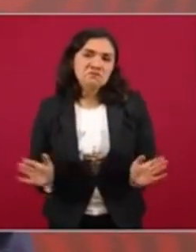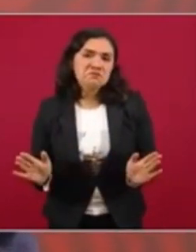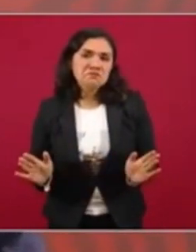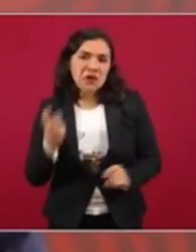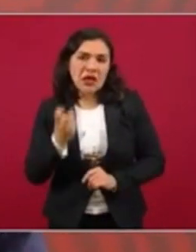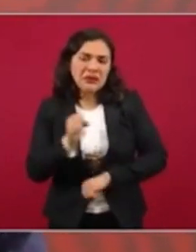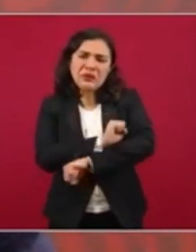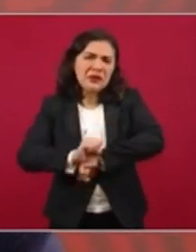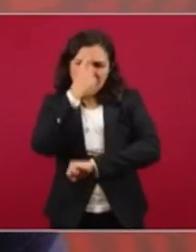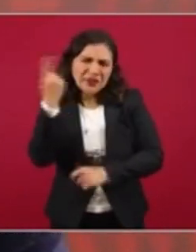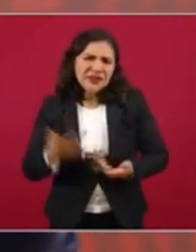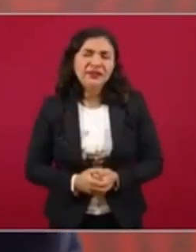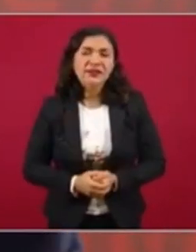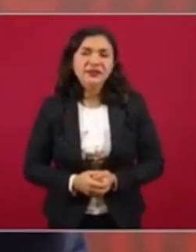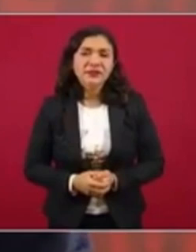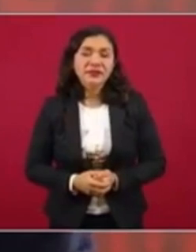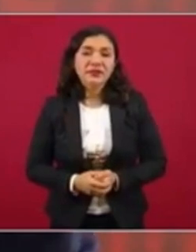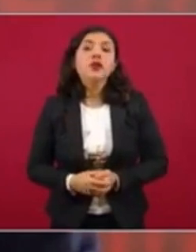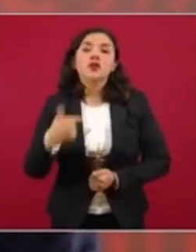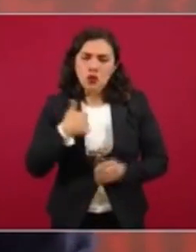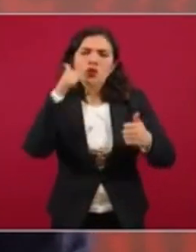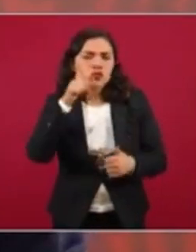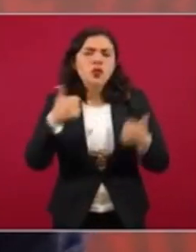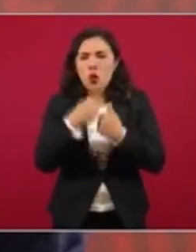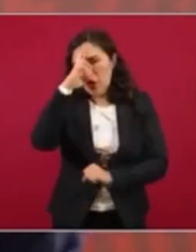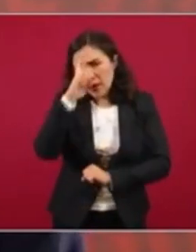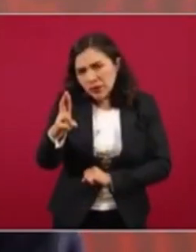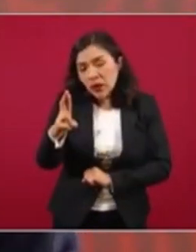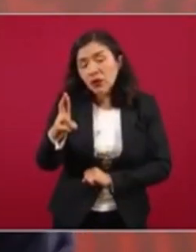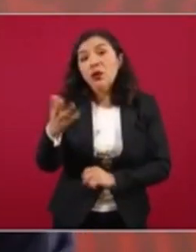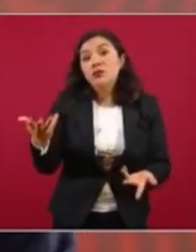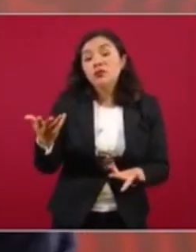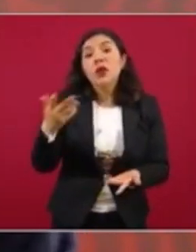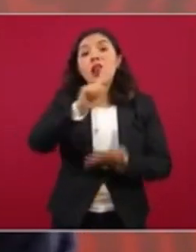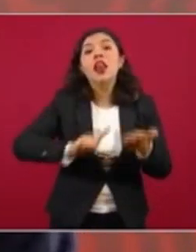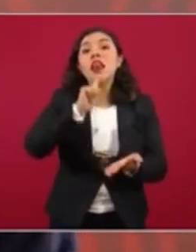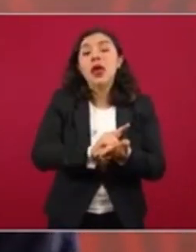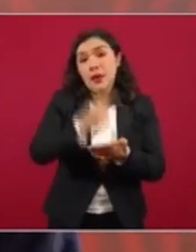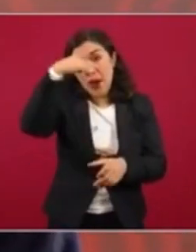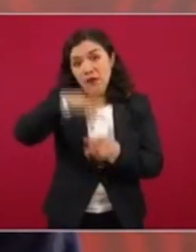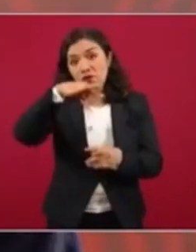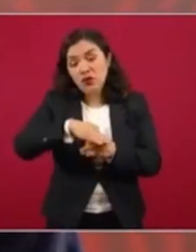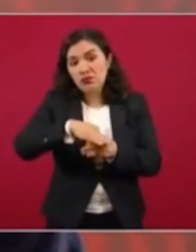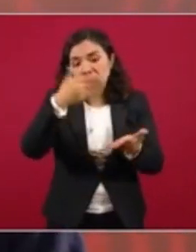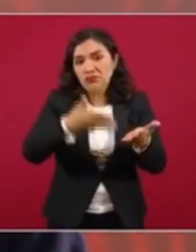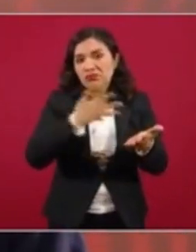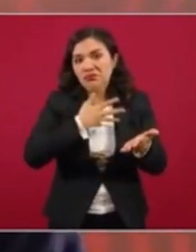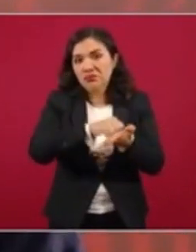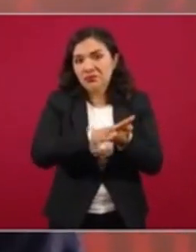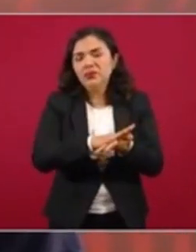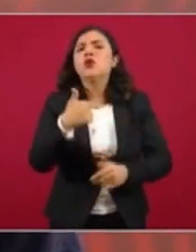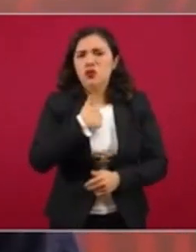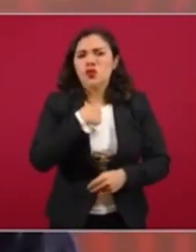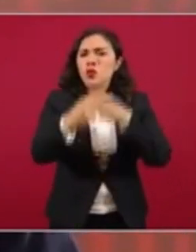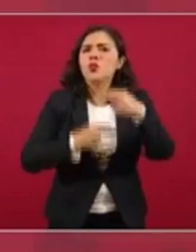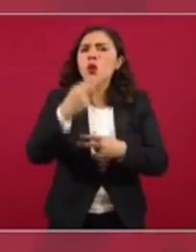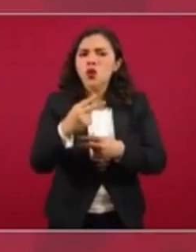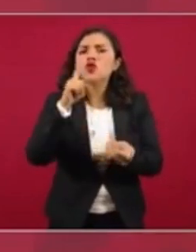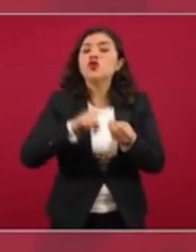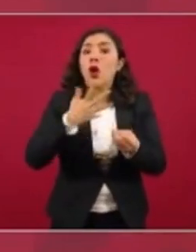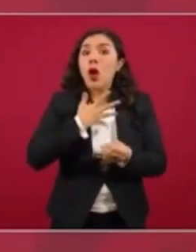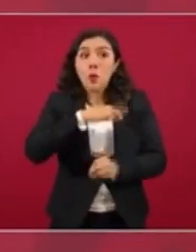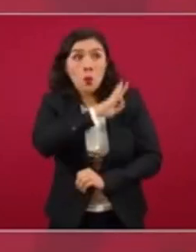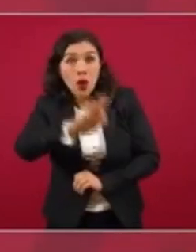Así de sencillo. Y vamos a ser respetuosos de las leyes electorales. Voy a ir donde